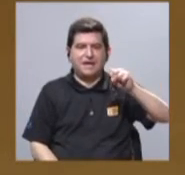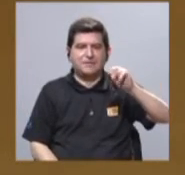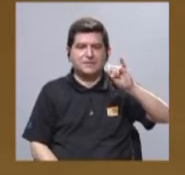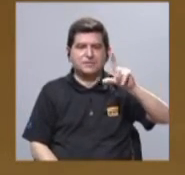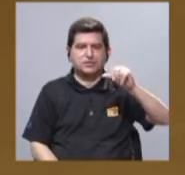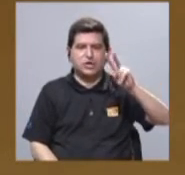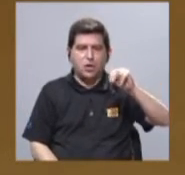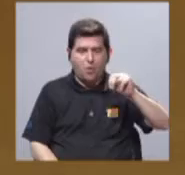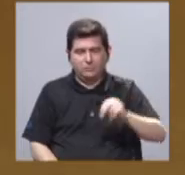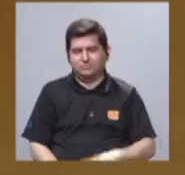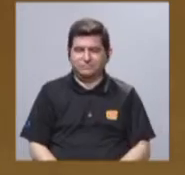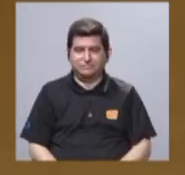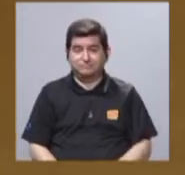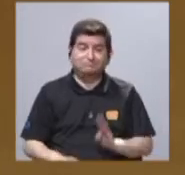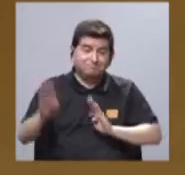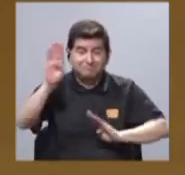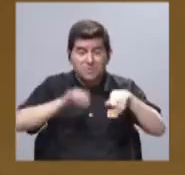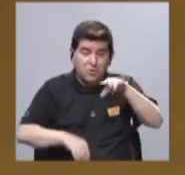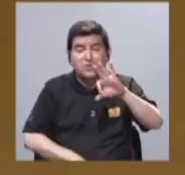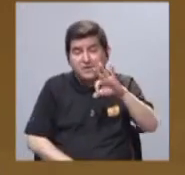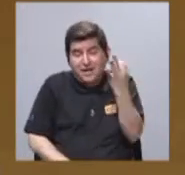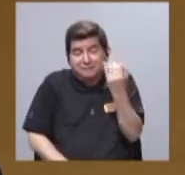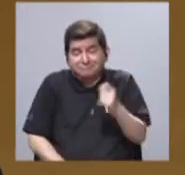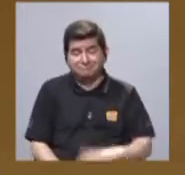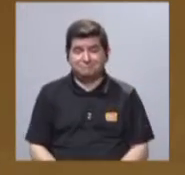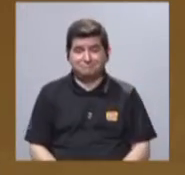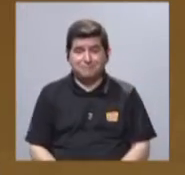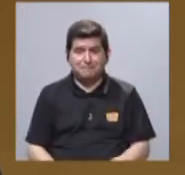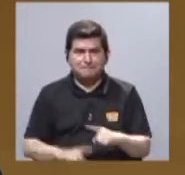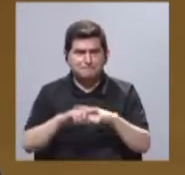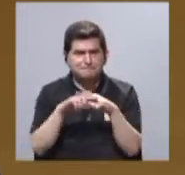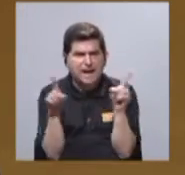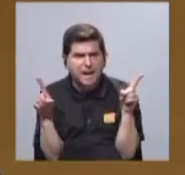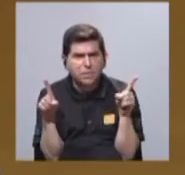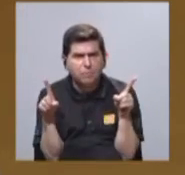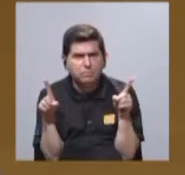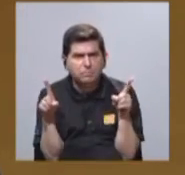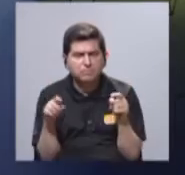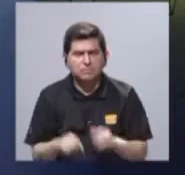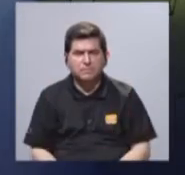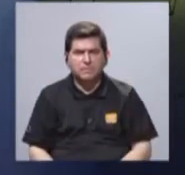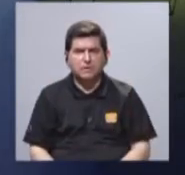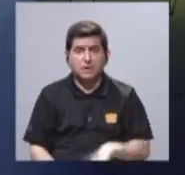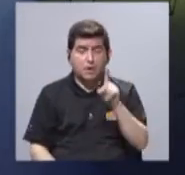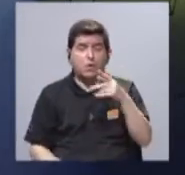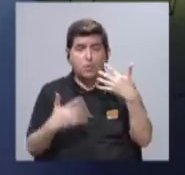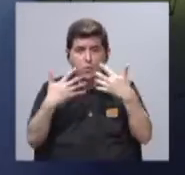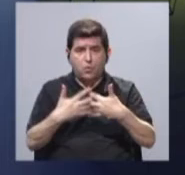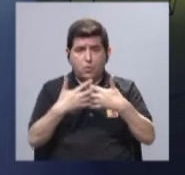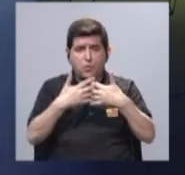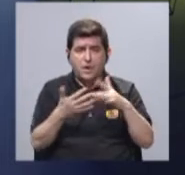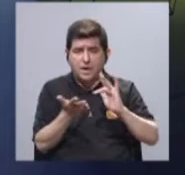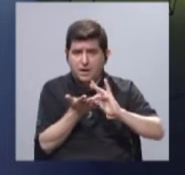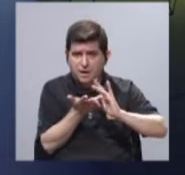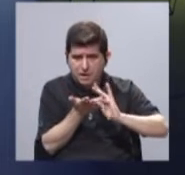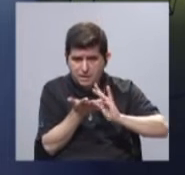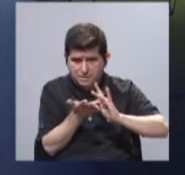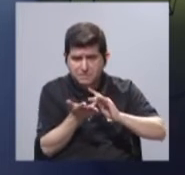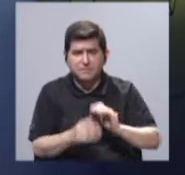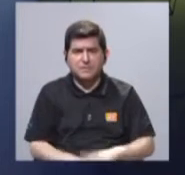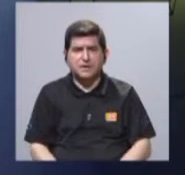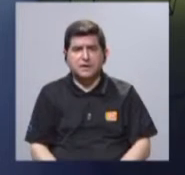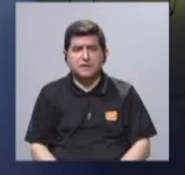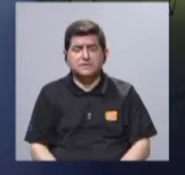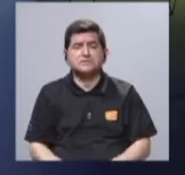de la variante gamma y la variante de la variante épsilon y etcétera porque porque la